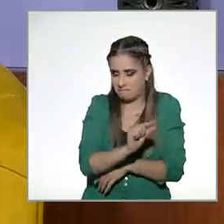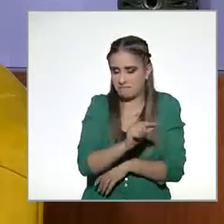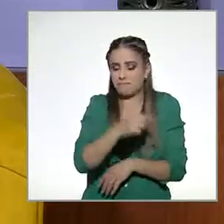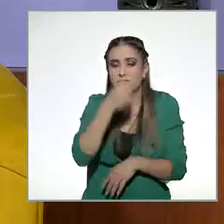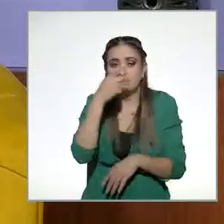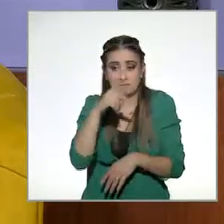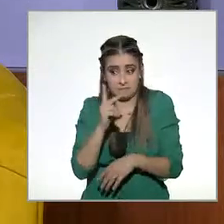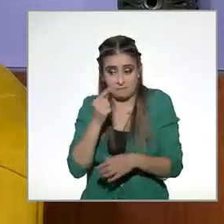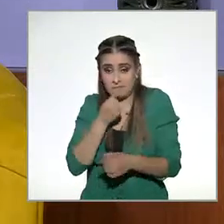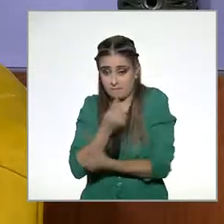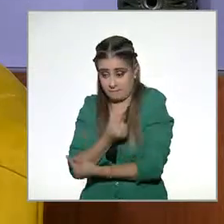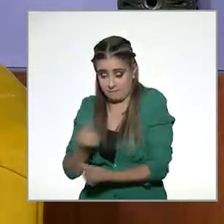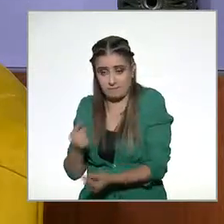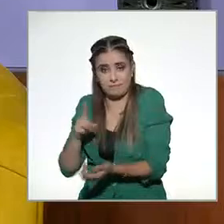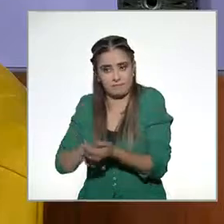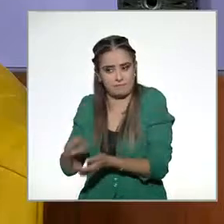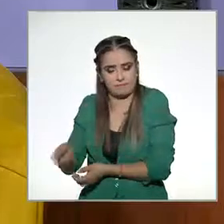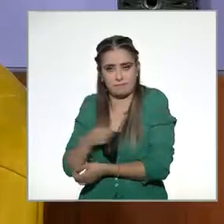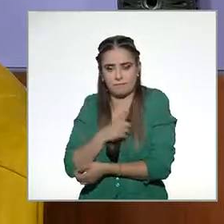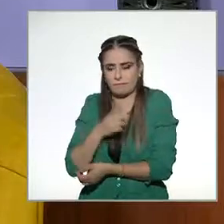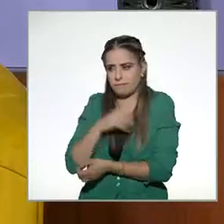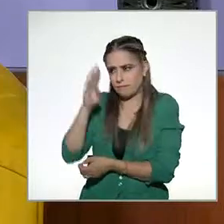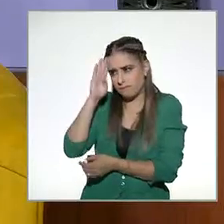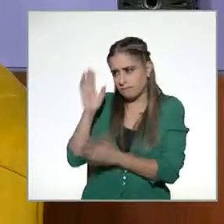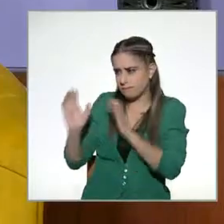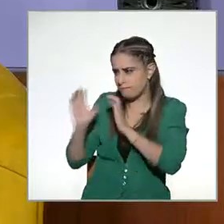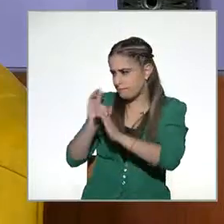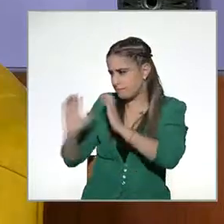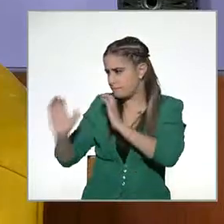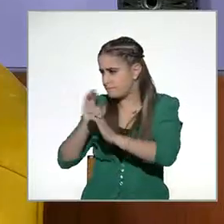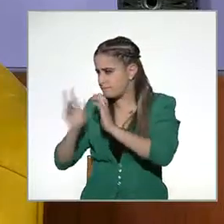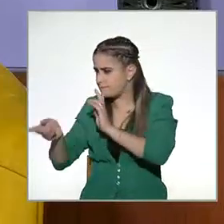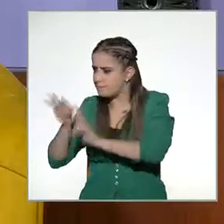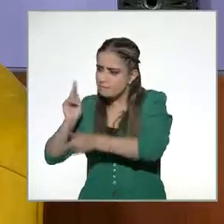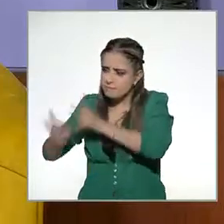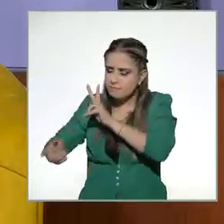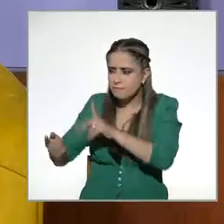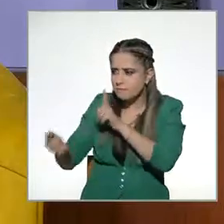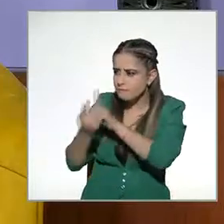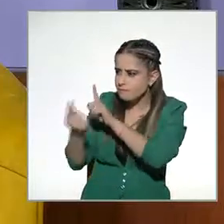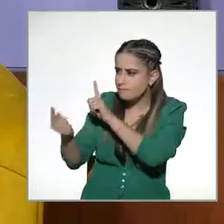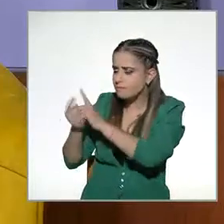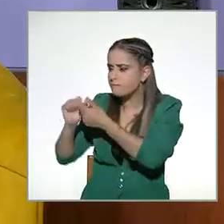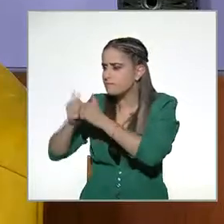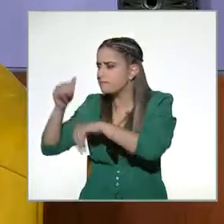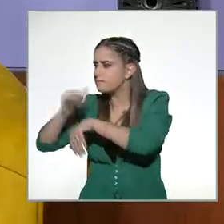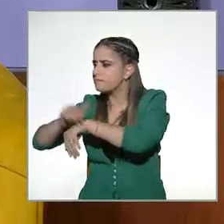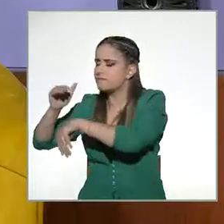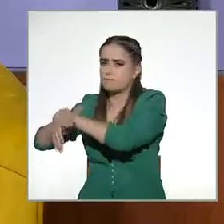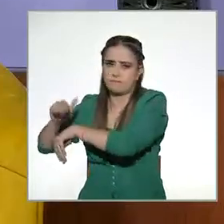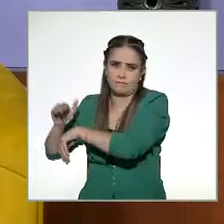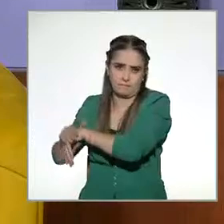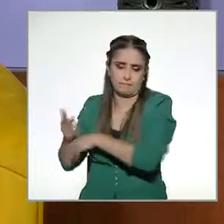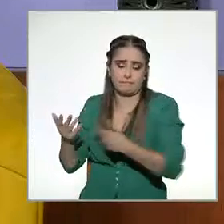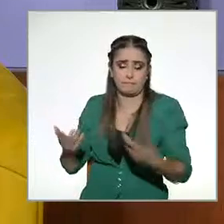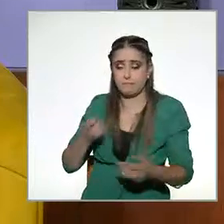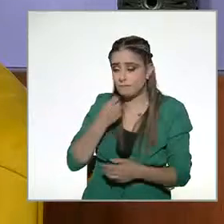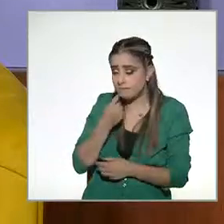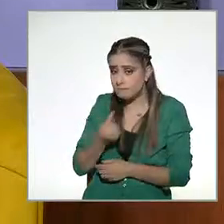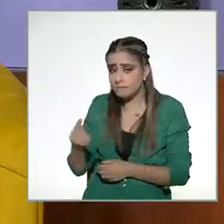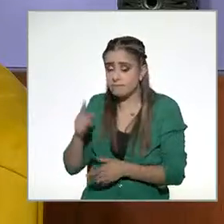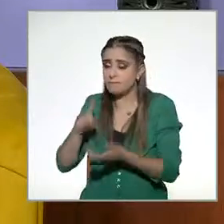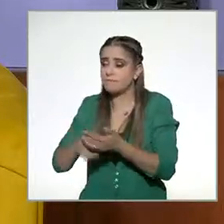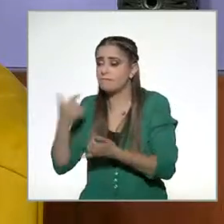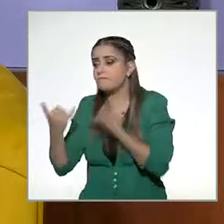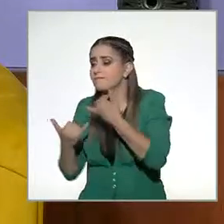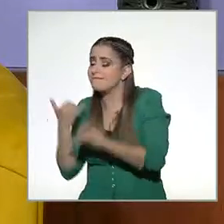construyen a partir de su propio lenguaje, como decía hace rato. Porque justo decíamos, bueno, si un niño está jugando o no, a